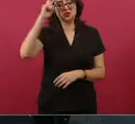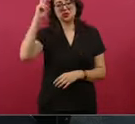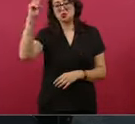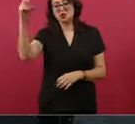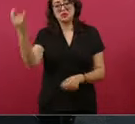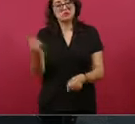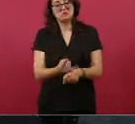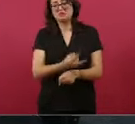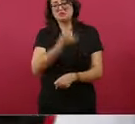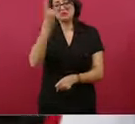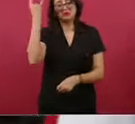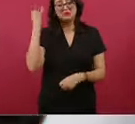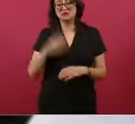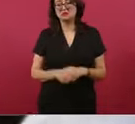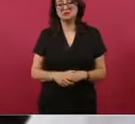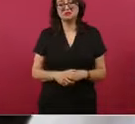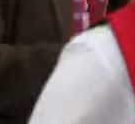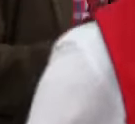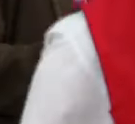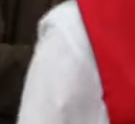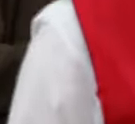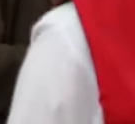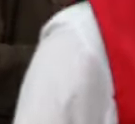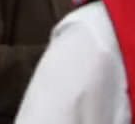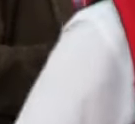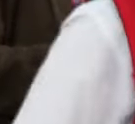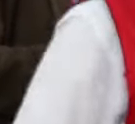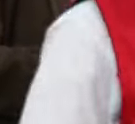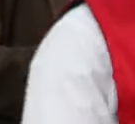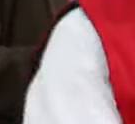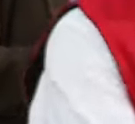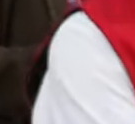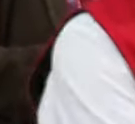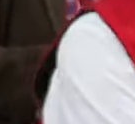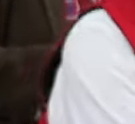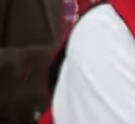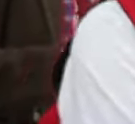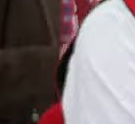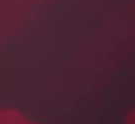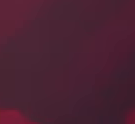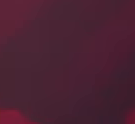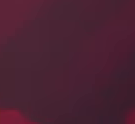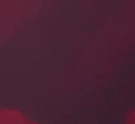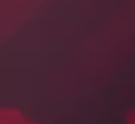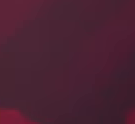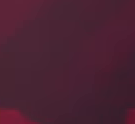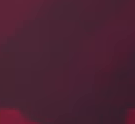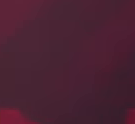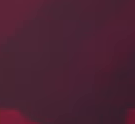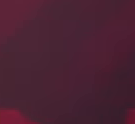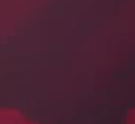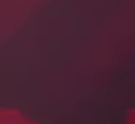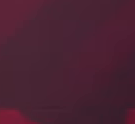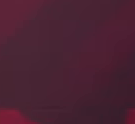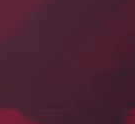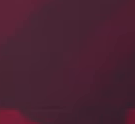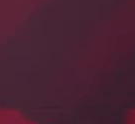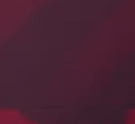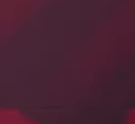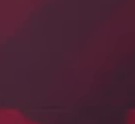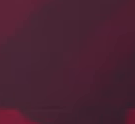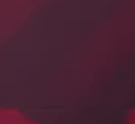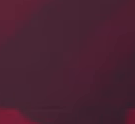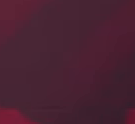qué? Infértil, justamente no, por la cantidad de dinero y por los logros. Mira, hasta en el peor de los casos,